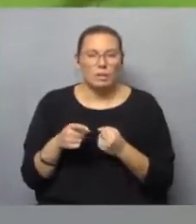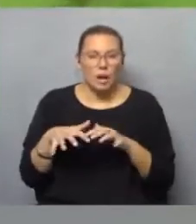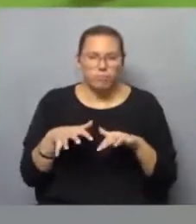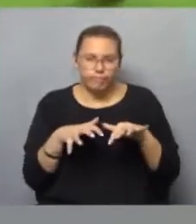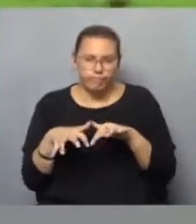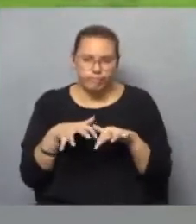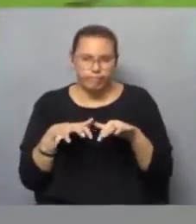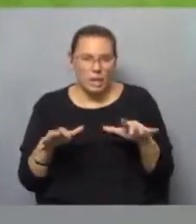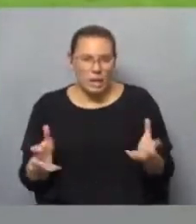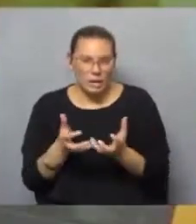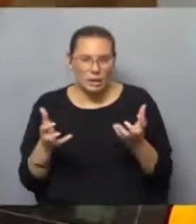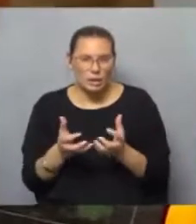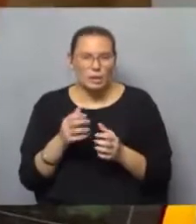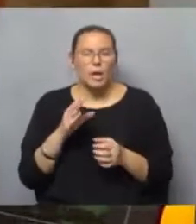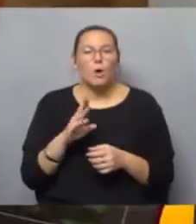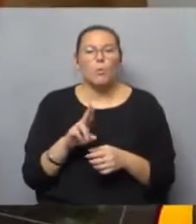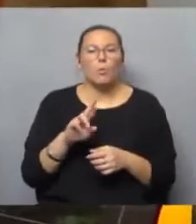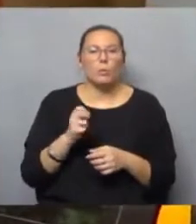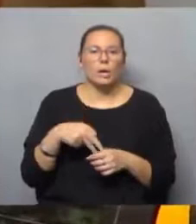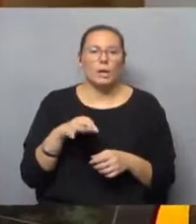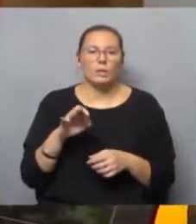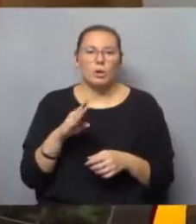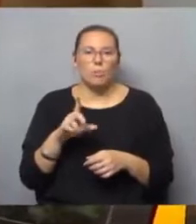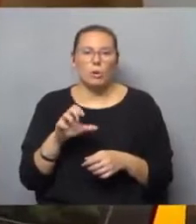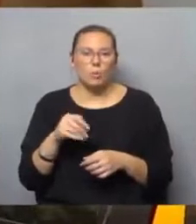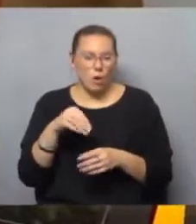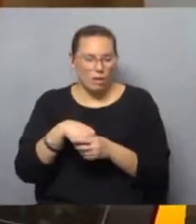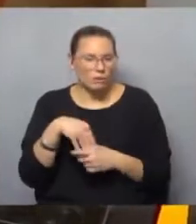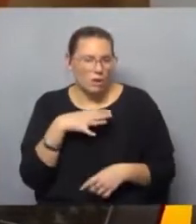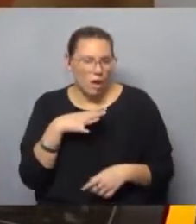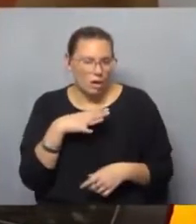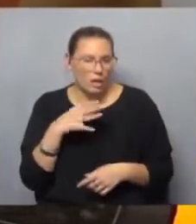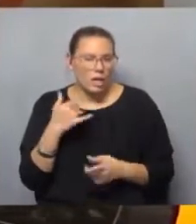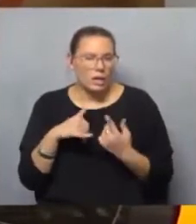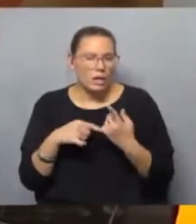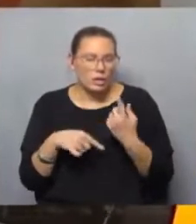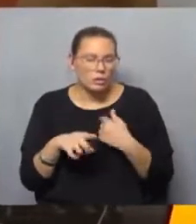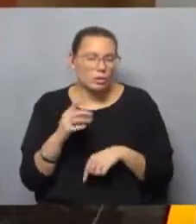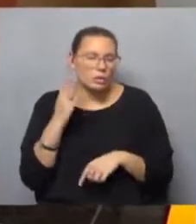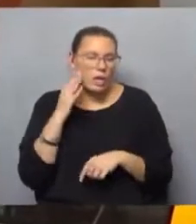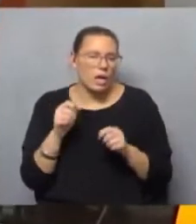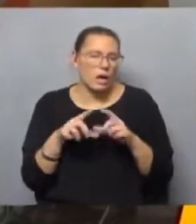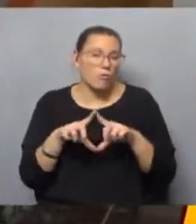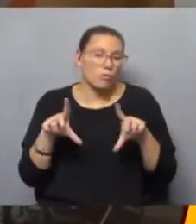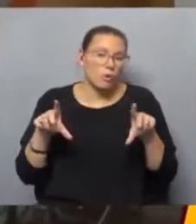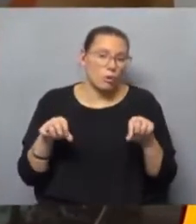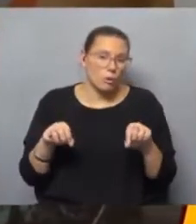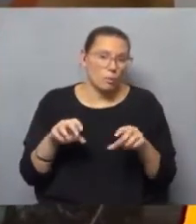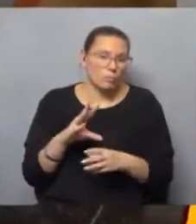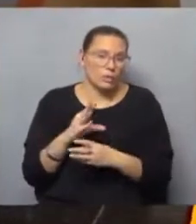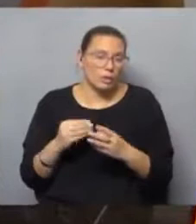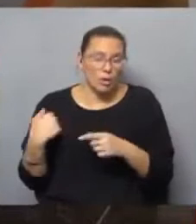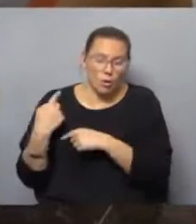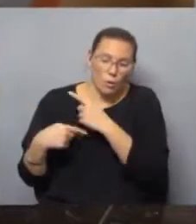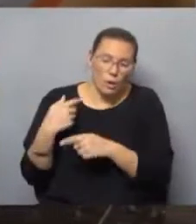de uranio y de plomo que tienen. Entonces, por la ecuación de la geocronología le